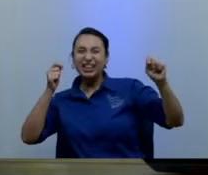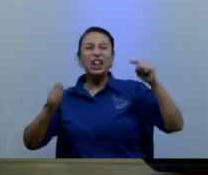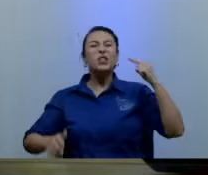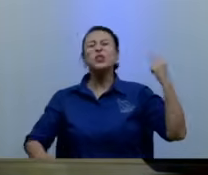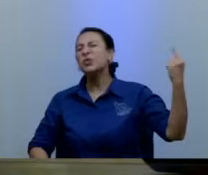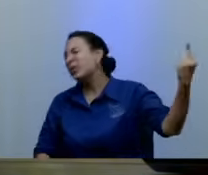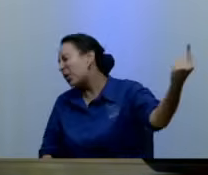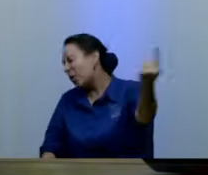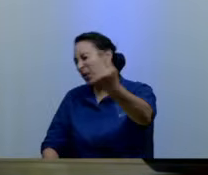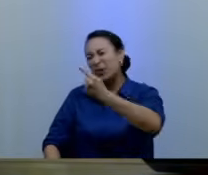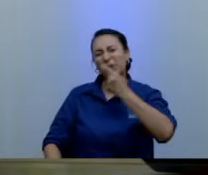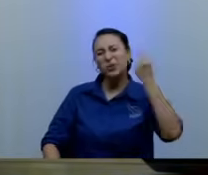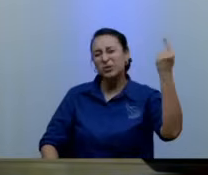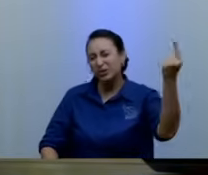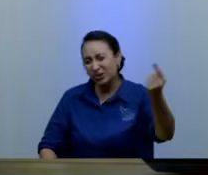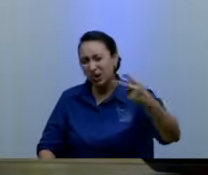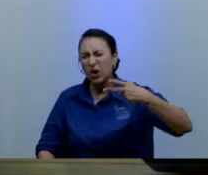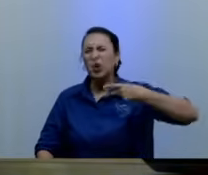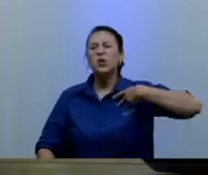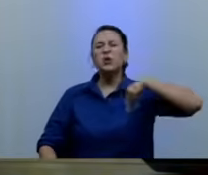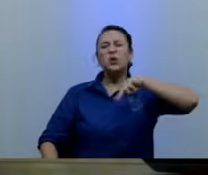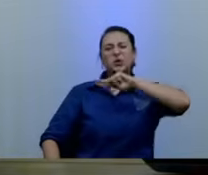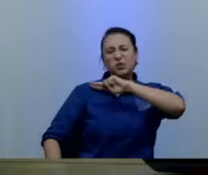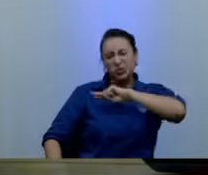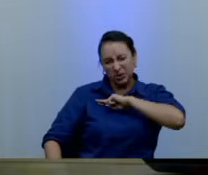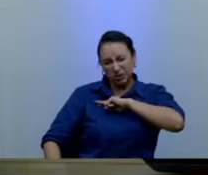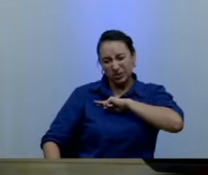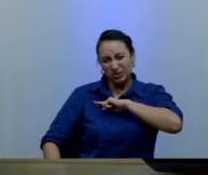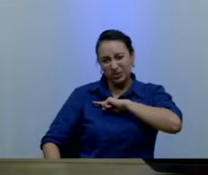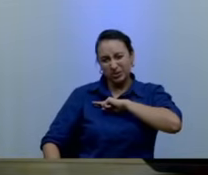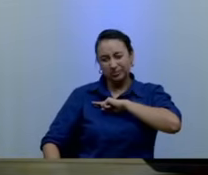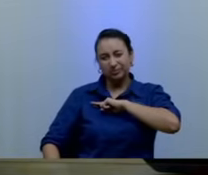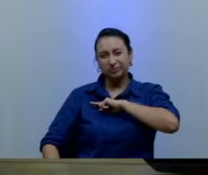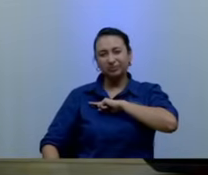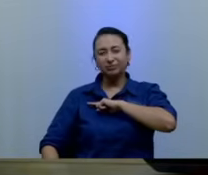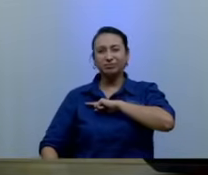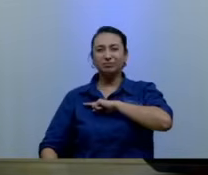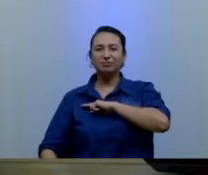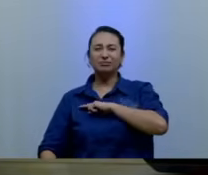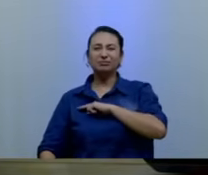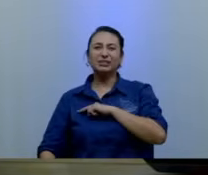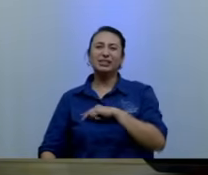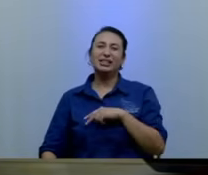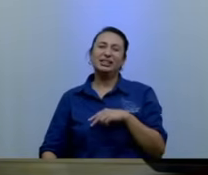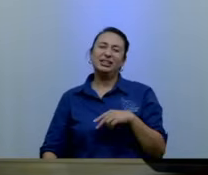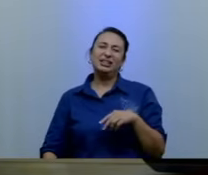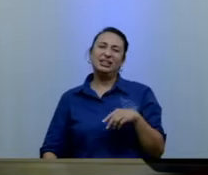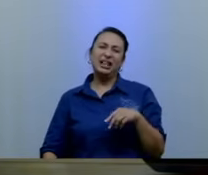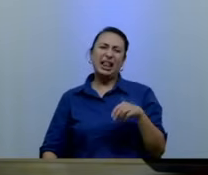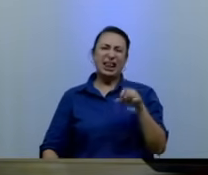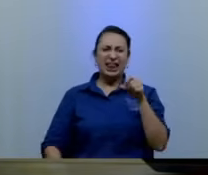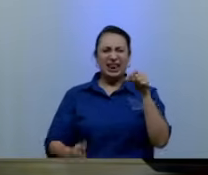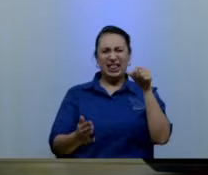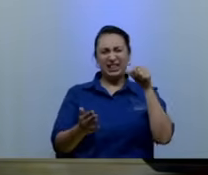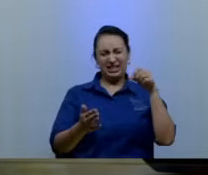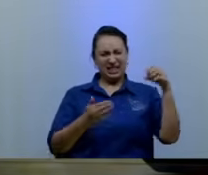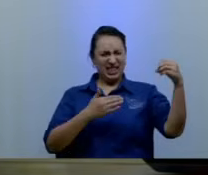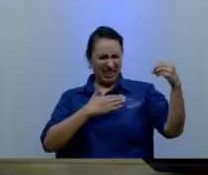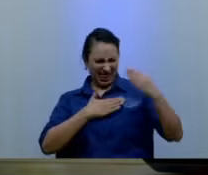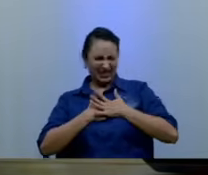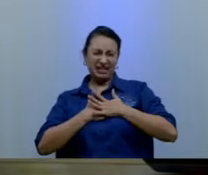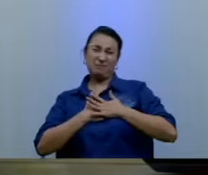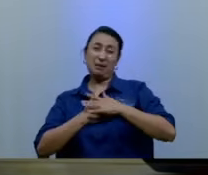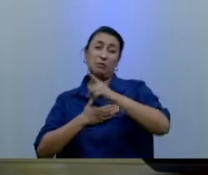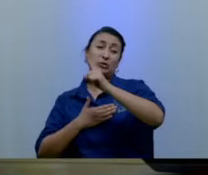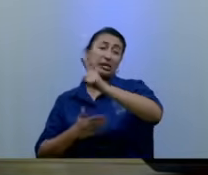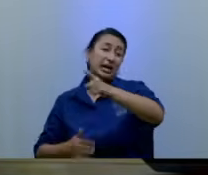todos nosotros ofendemos de una forma o de otra, pero que si alguien no ofende